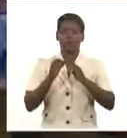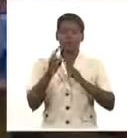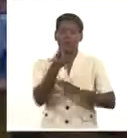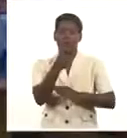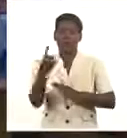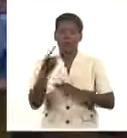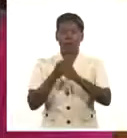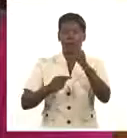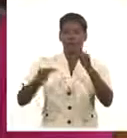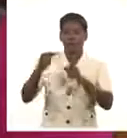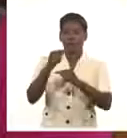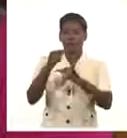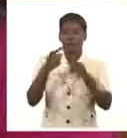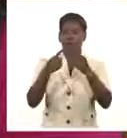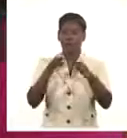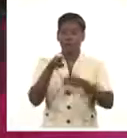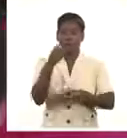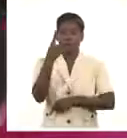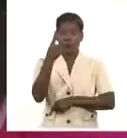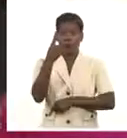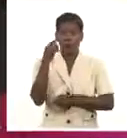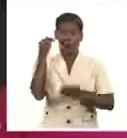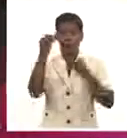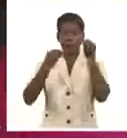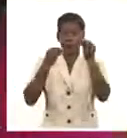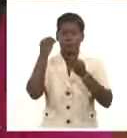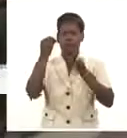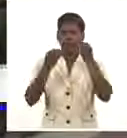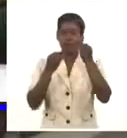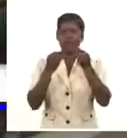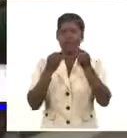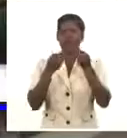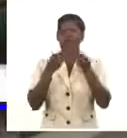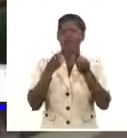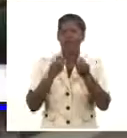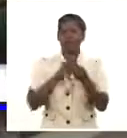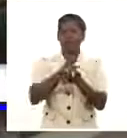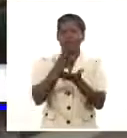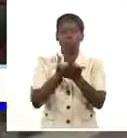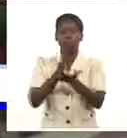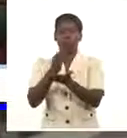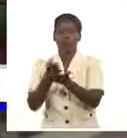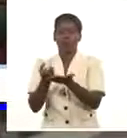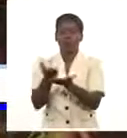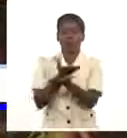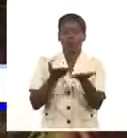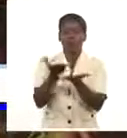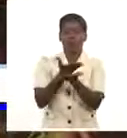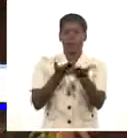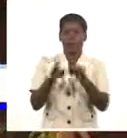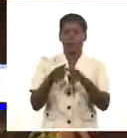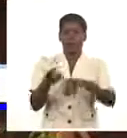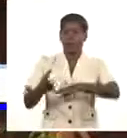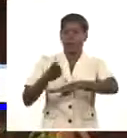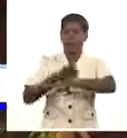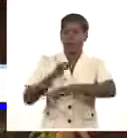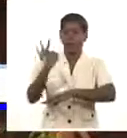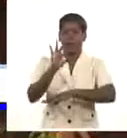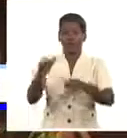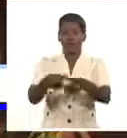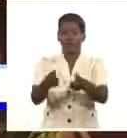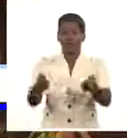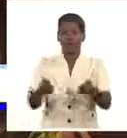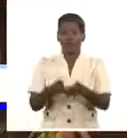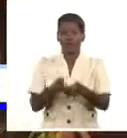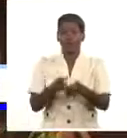En el encuentro se chequeó el cumplimiento en la provincia de las ideas, conceptos y directrices del octavo congreso del partido, su vinculación a las organizaciones